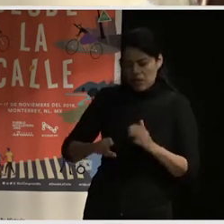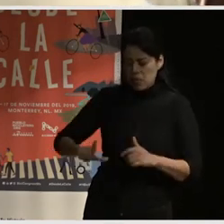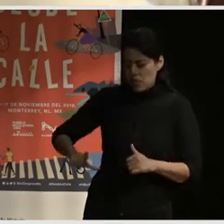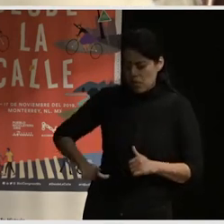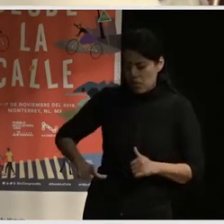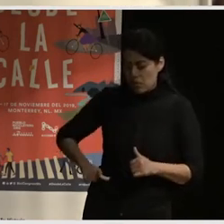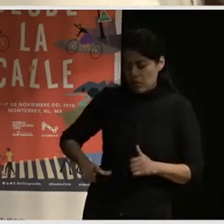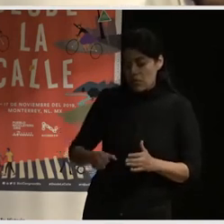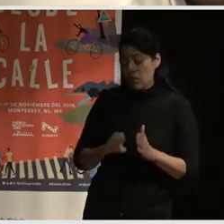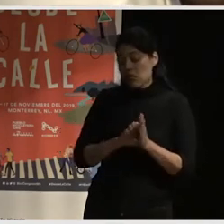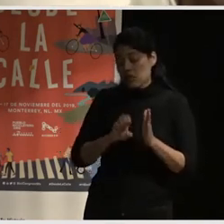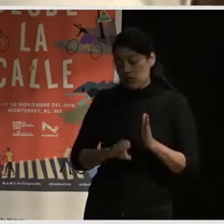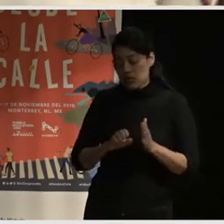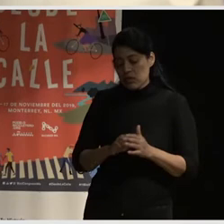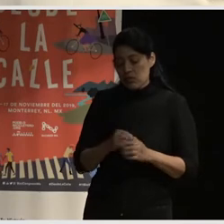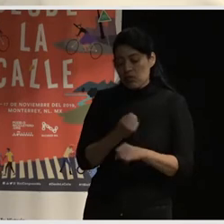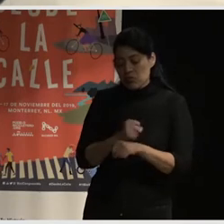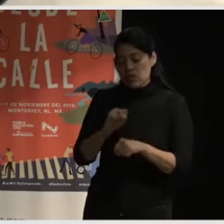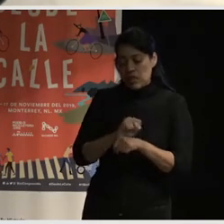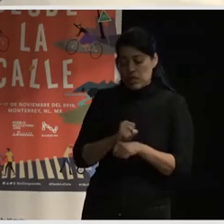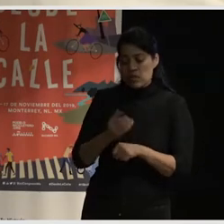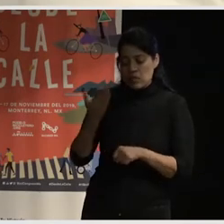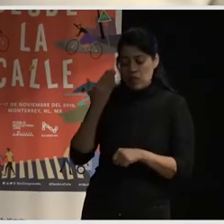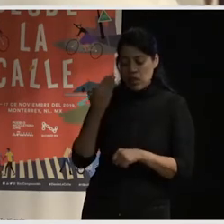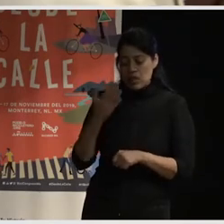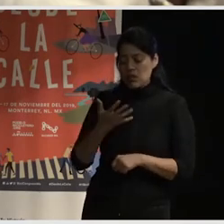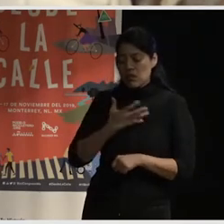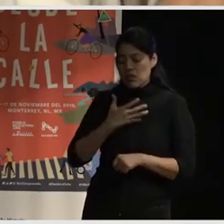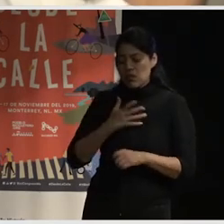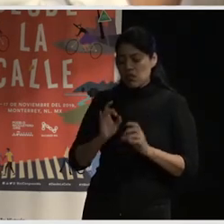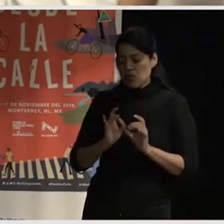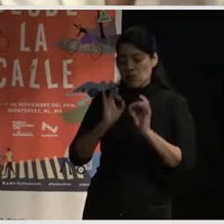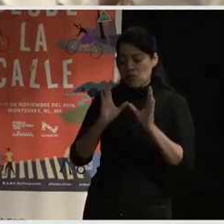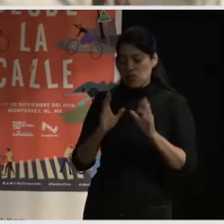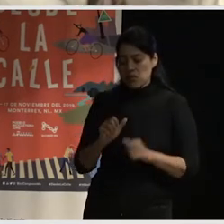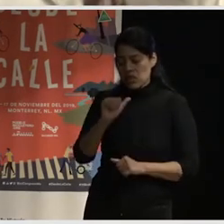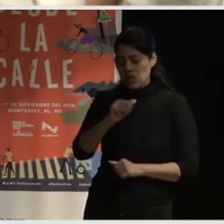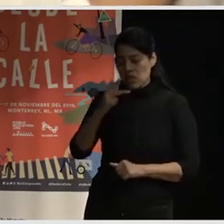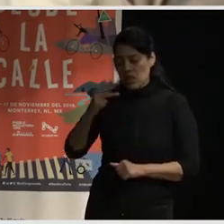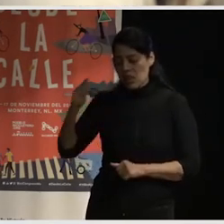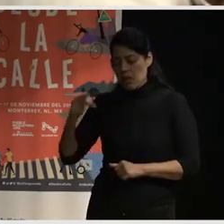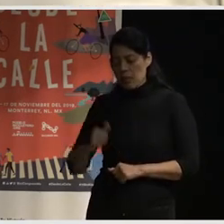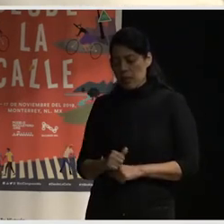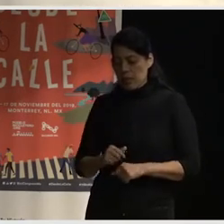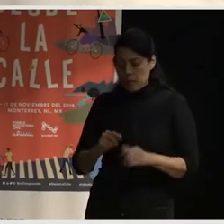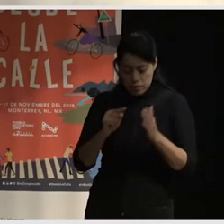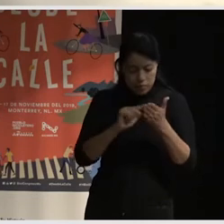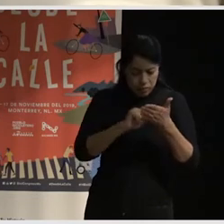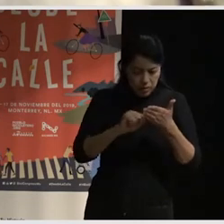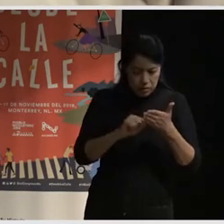también por ejemplo en esta misma semana tuvimos una situación en que las aplicaciones marcaban altas